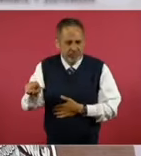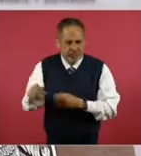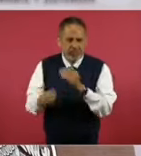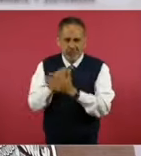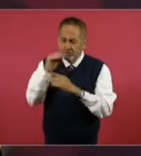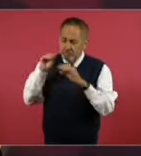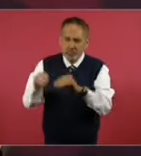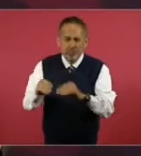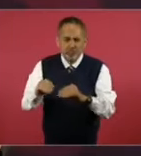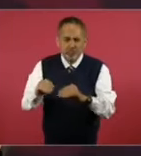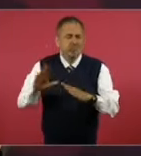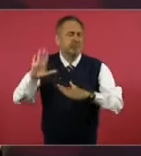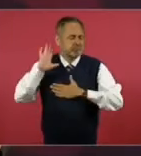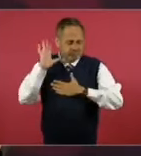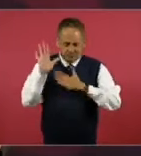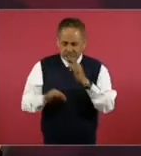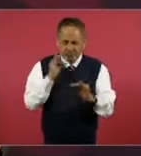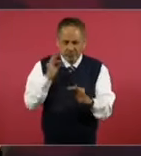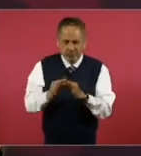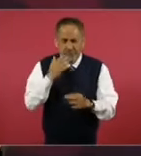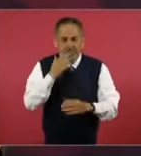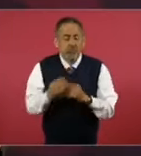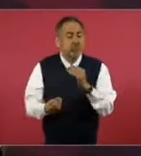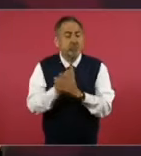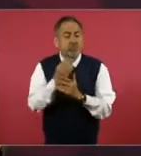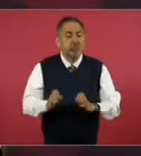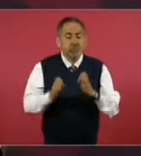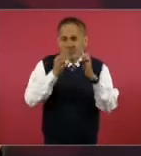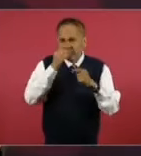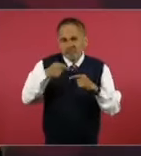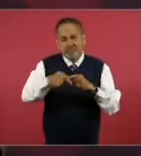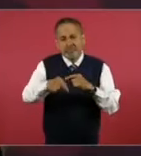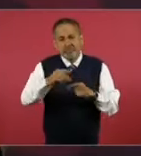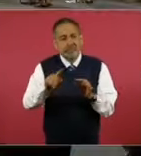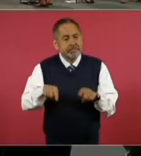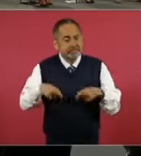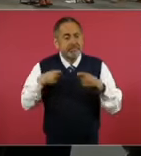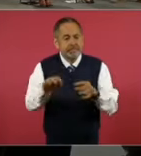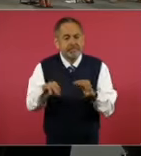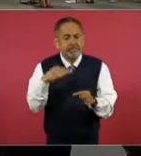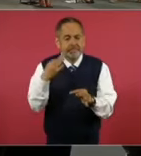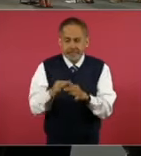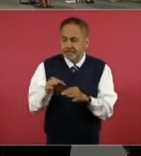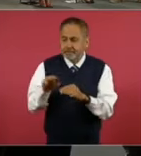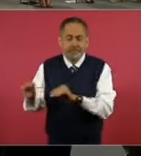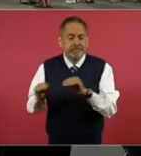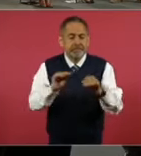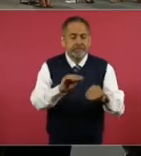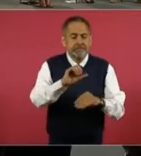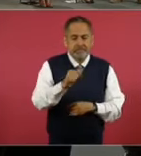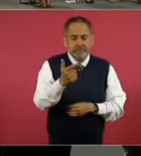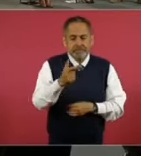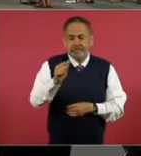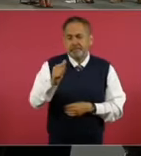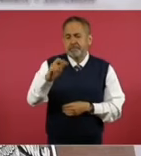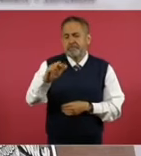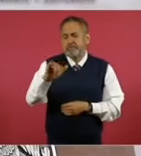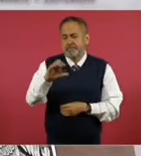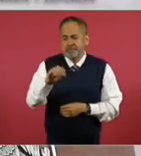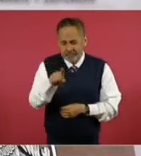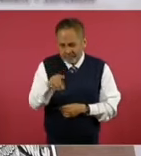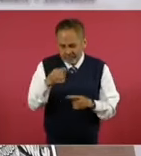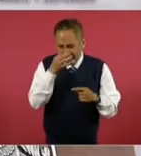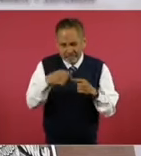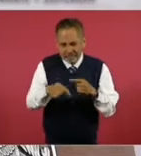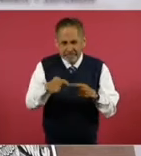Es otra promesa cumplida, señor presidente. El nuevo edificio está a punto de entregarse y la mudanza del Archivo General Agrario está en curso. Pero,